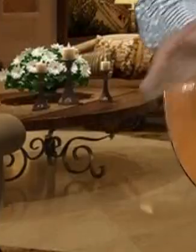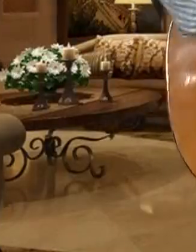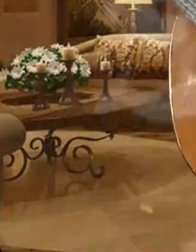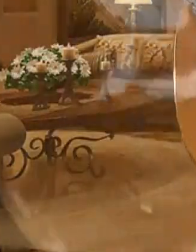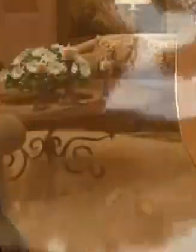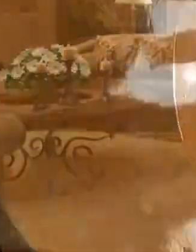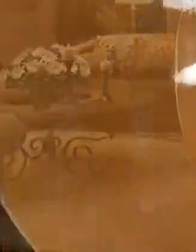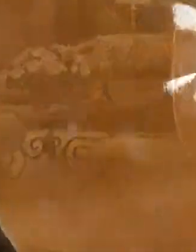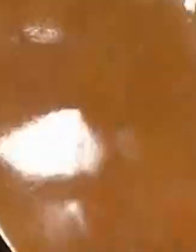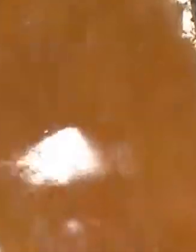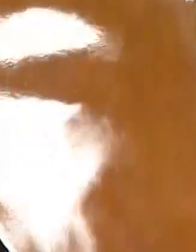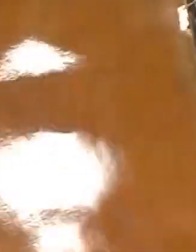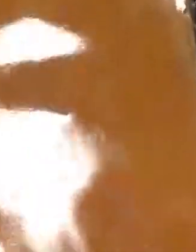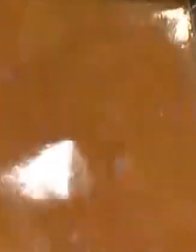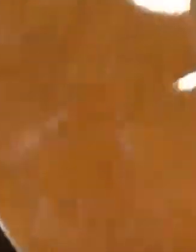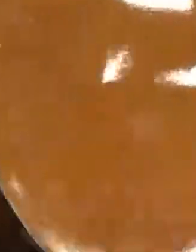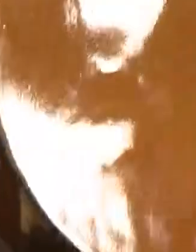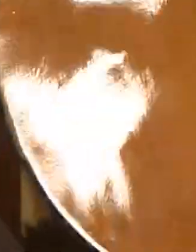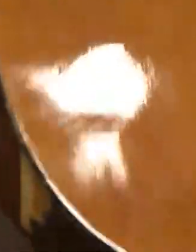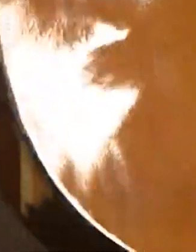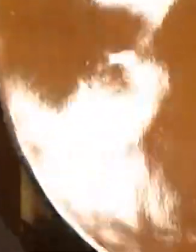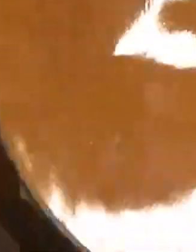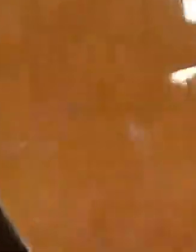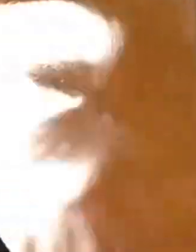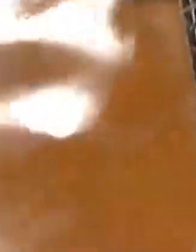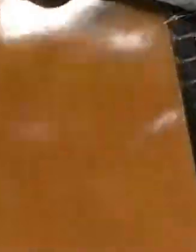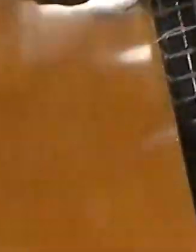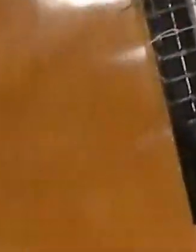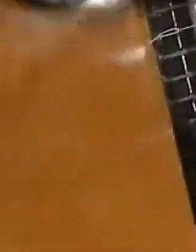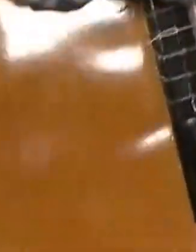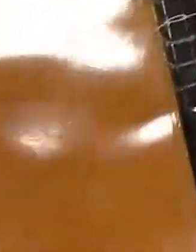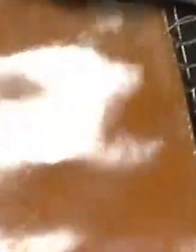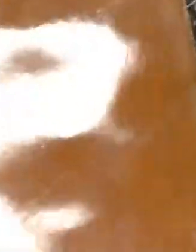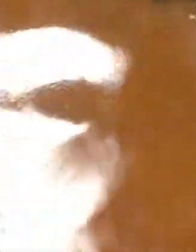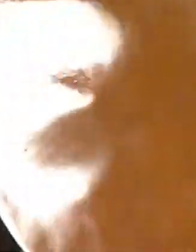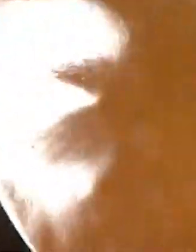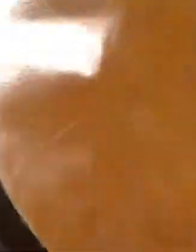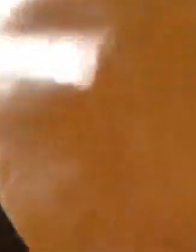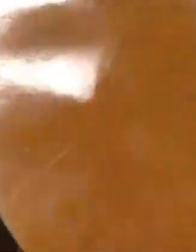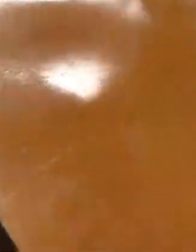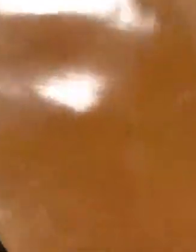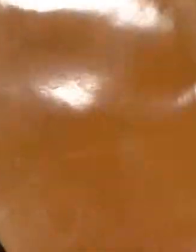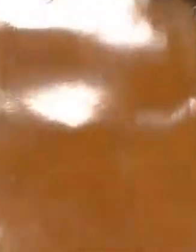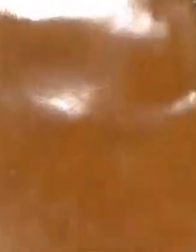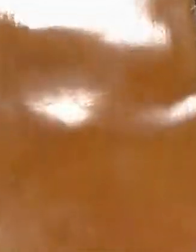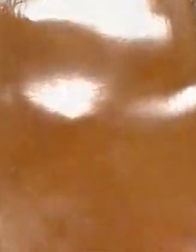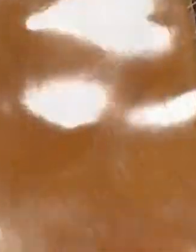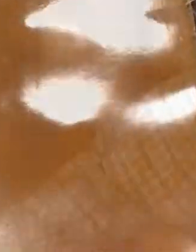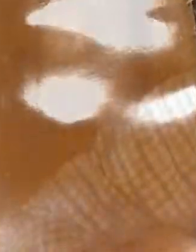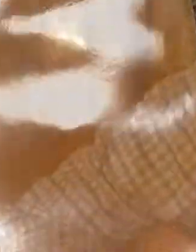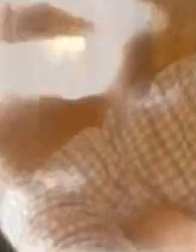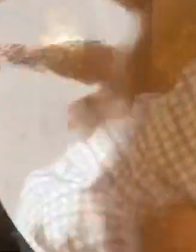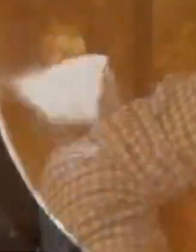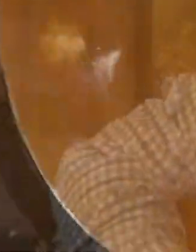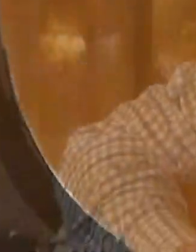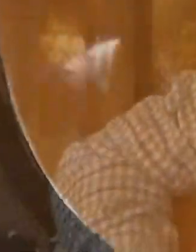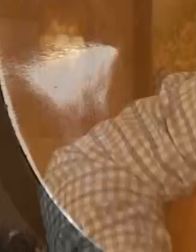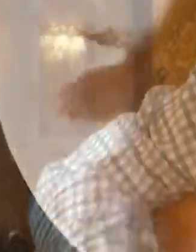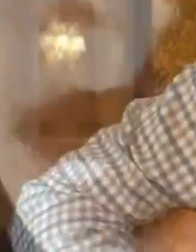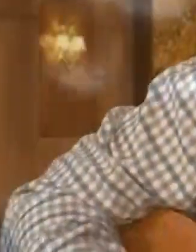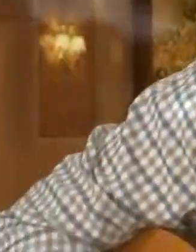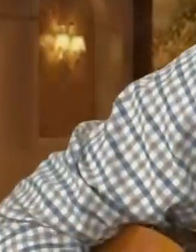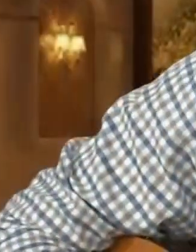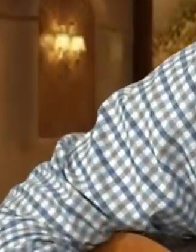Hey. No pretendo ser tu dueño, yo soy nada, yo no